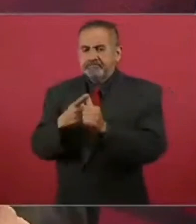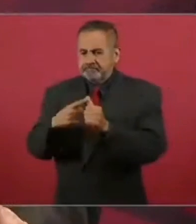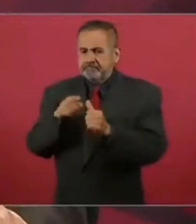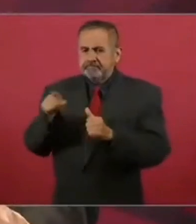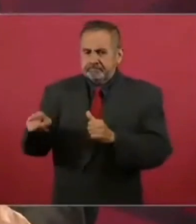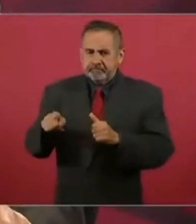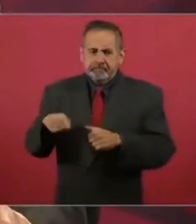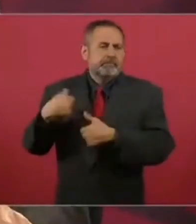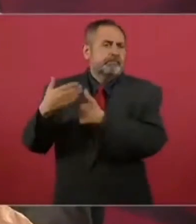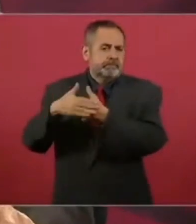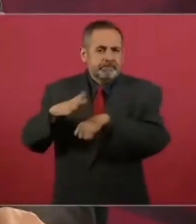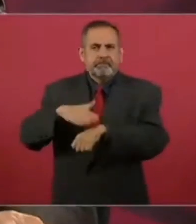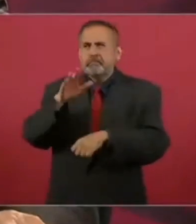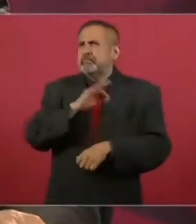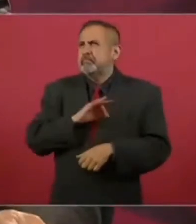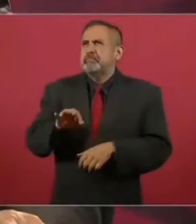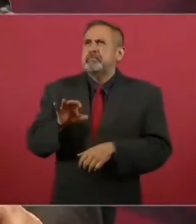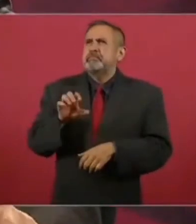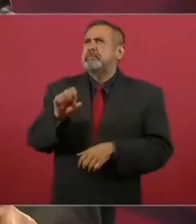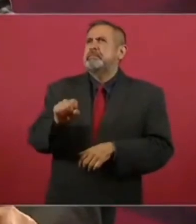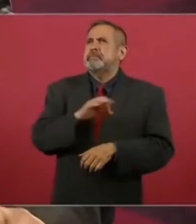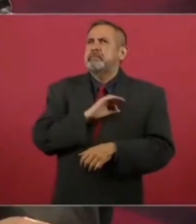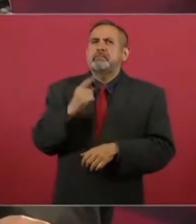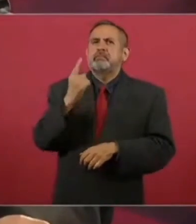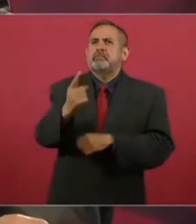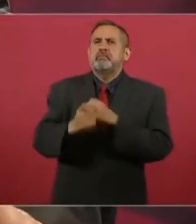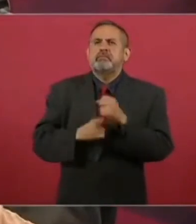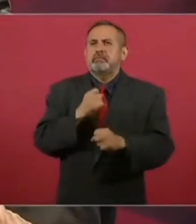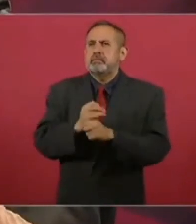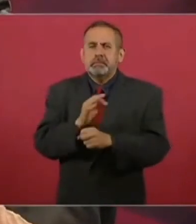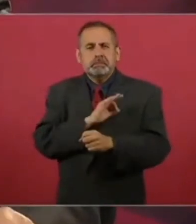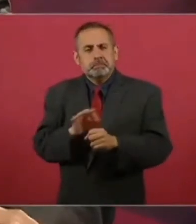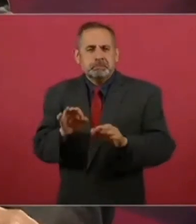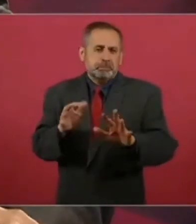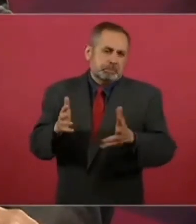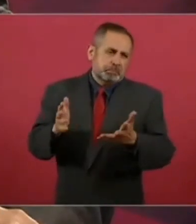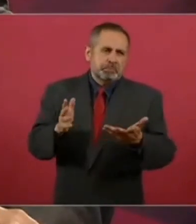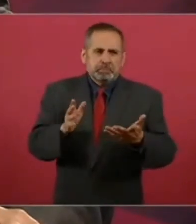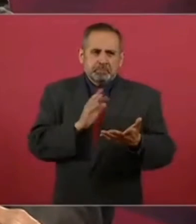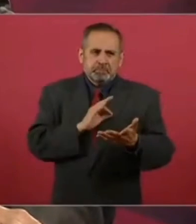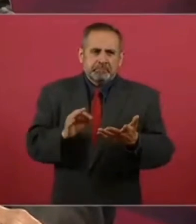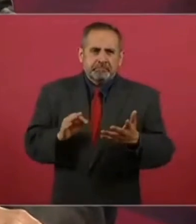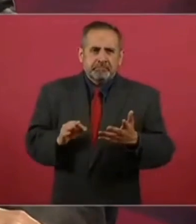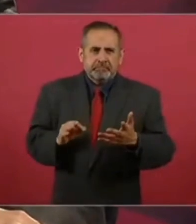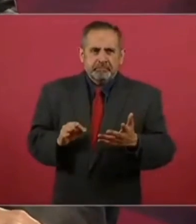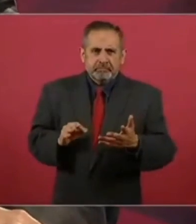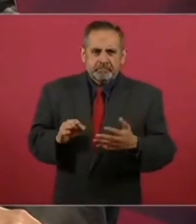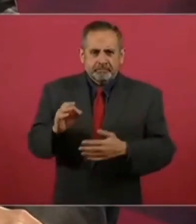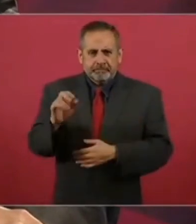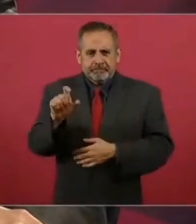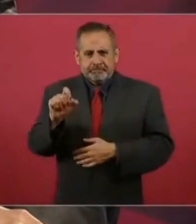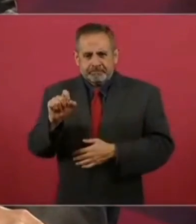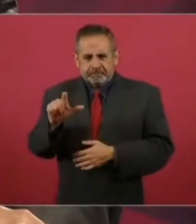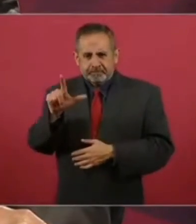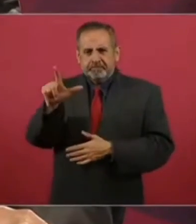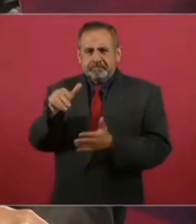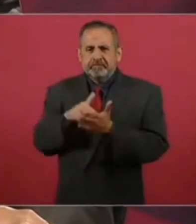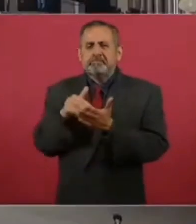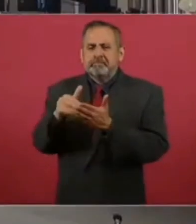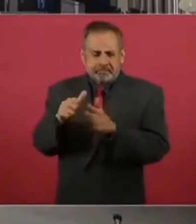a ser también más, van a ser como para el año próximo, van a ser como 27